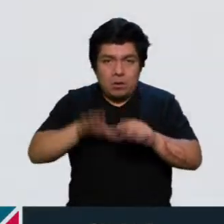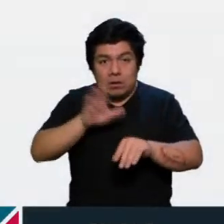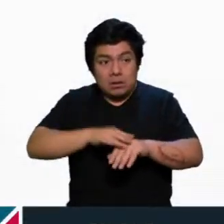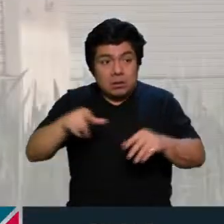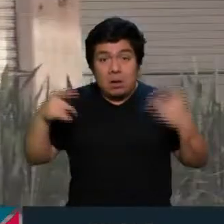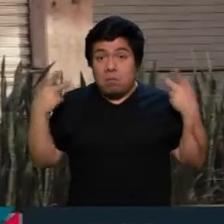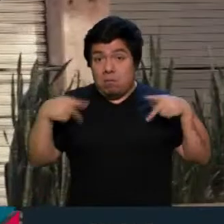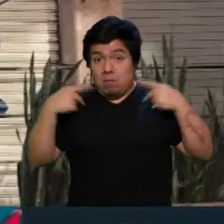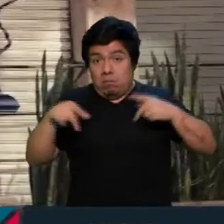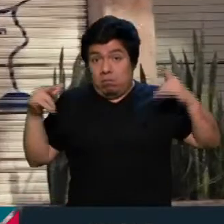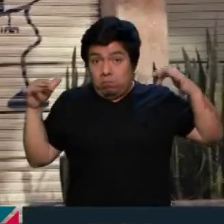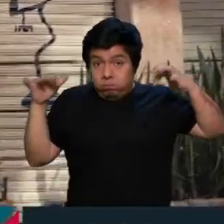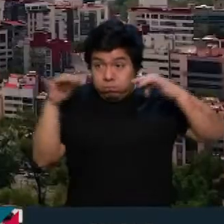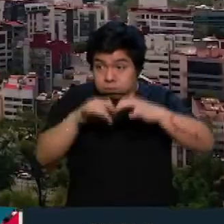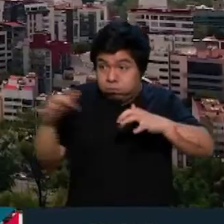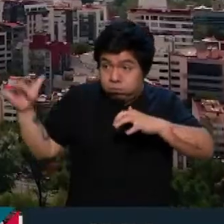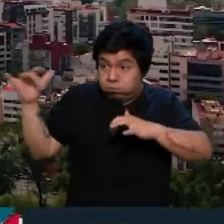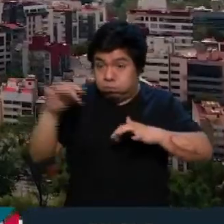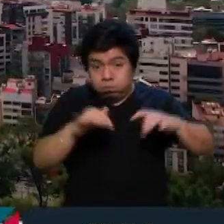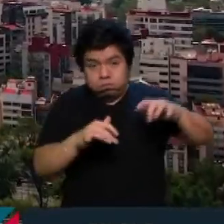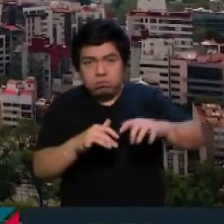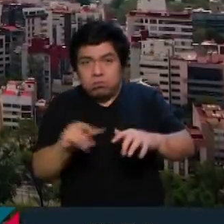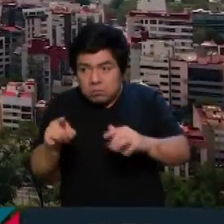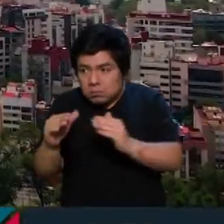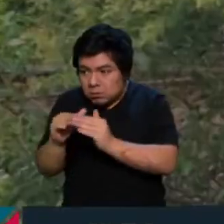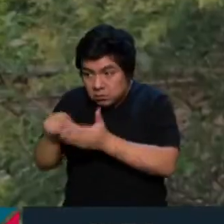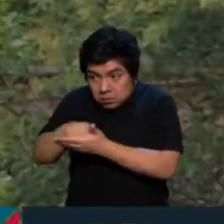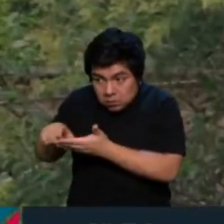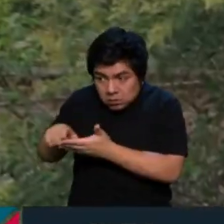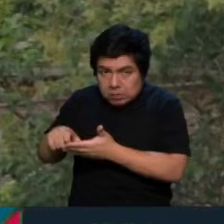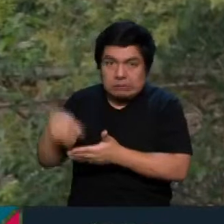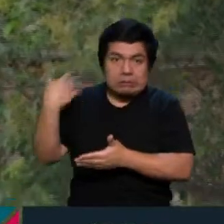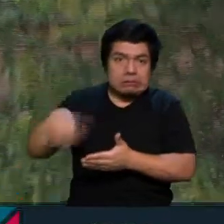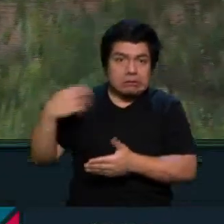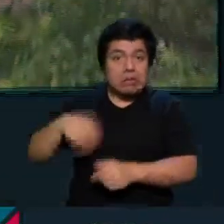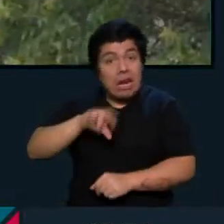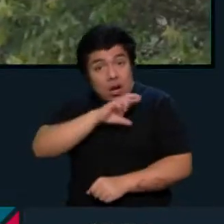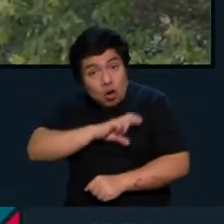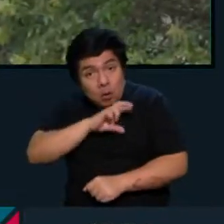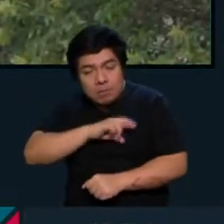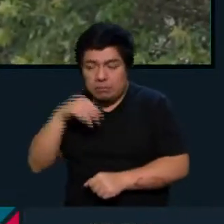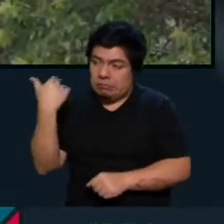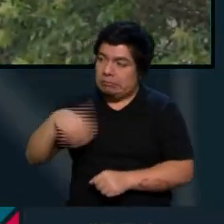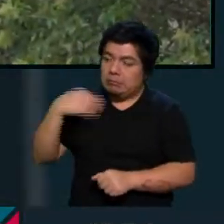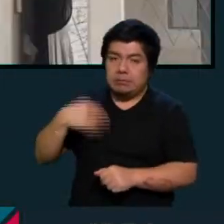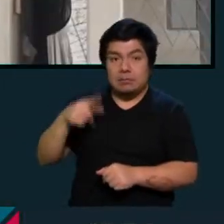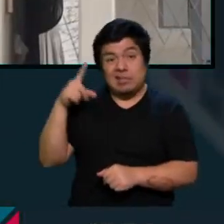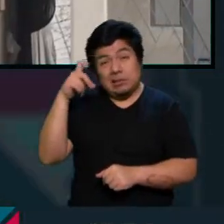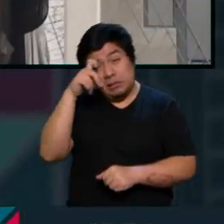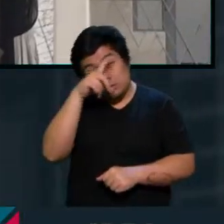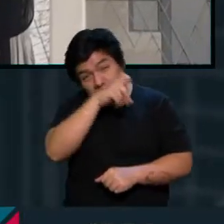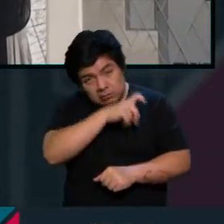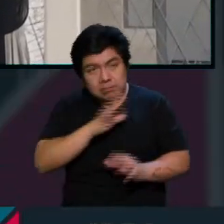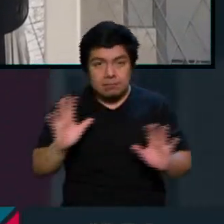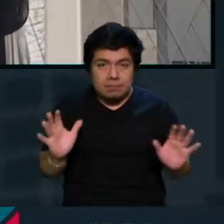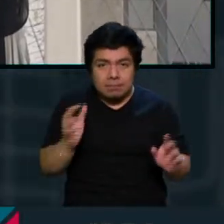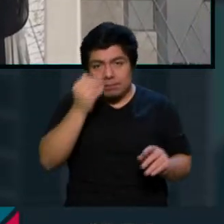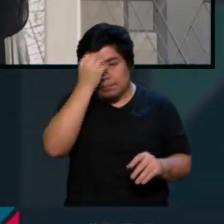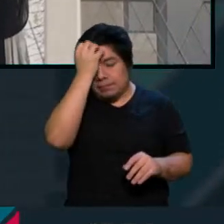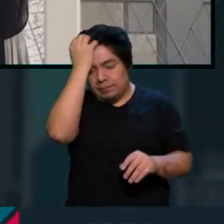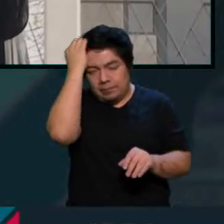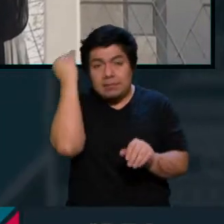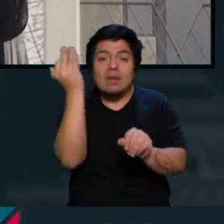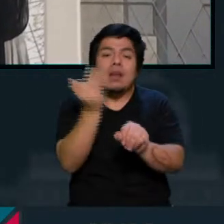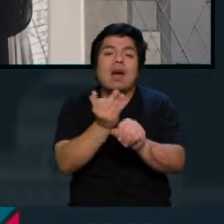este fenómeno poder comprar una vivienda o rentar una vivienda. Entonces yo creo que como para empezar hay